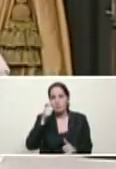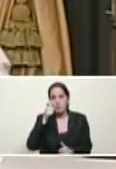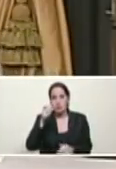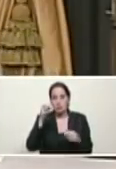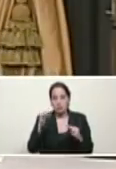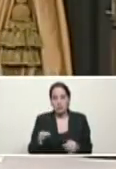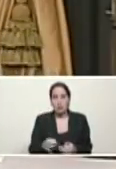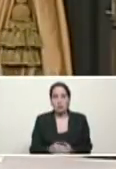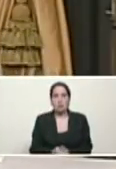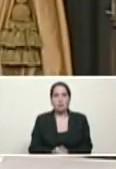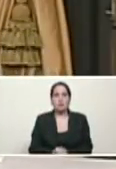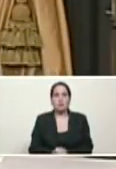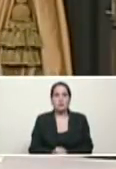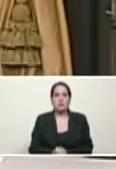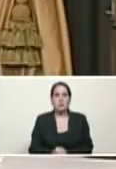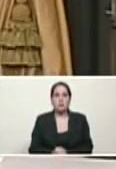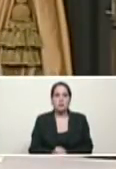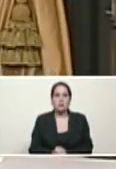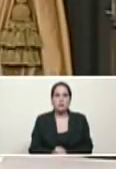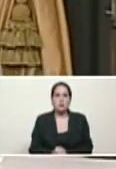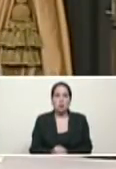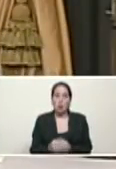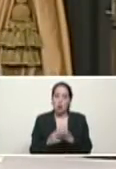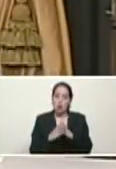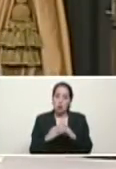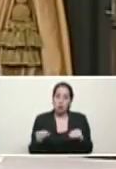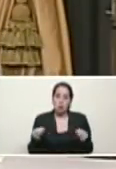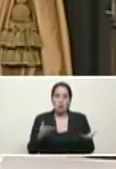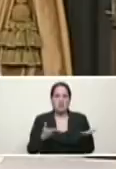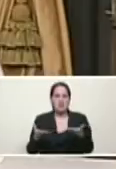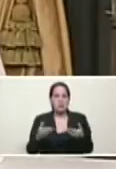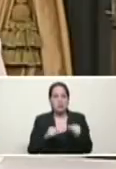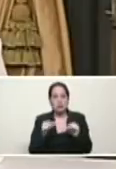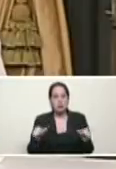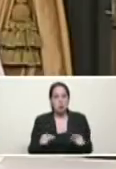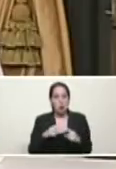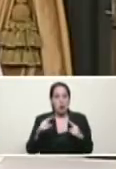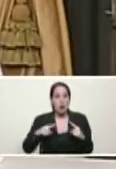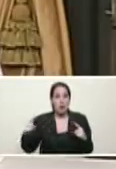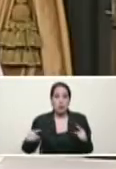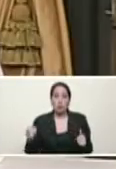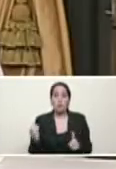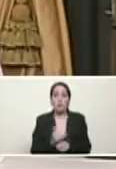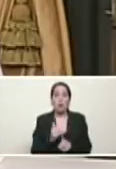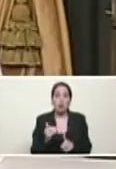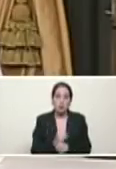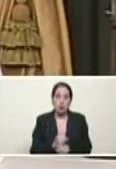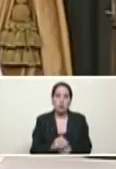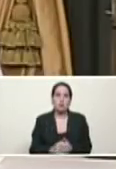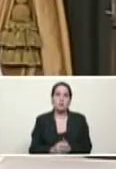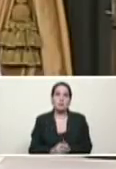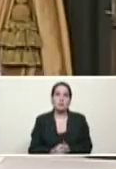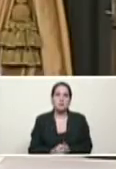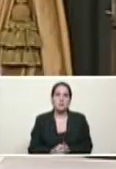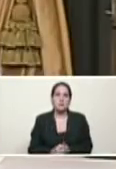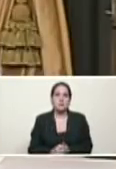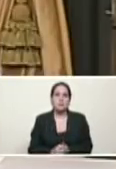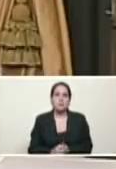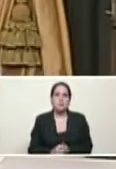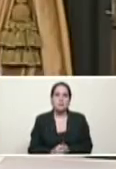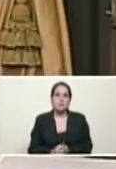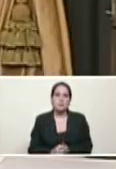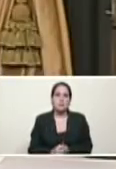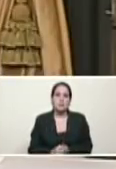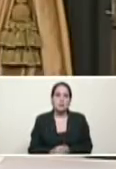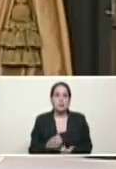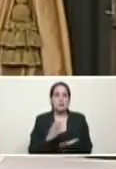equilibrada todo el servicio eléctrico del país, que lo vamos a lograr, con mucho esfuerzo. Siempre